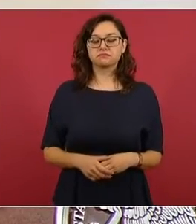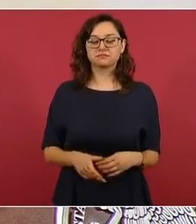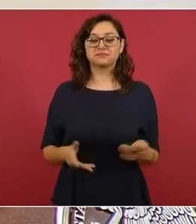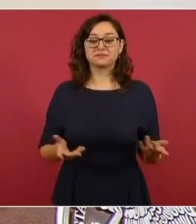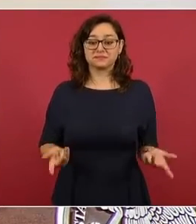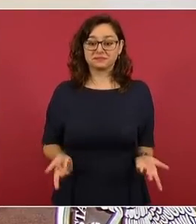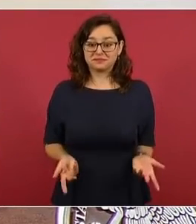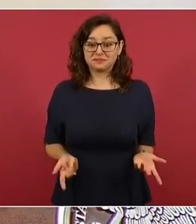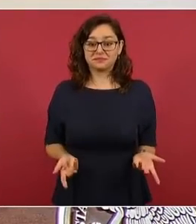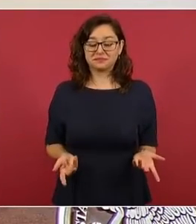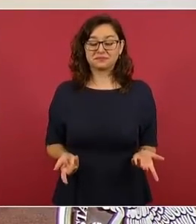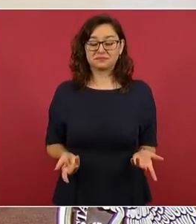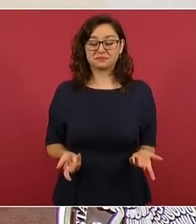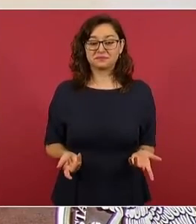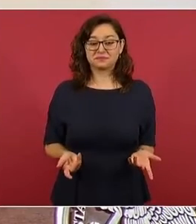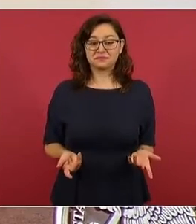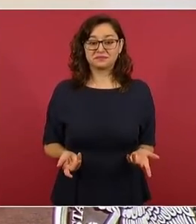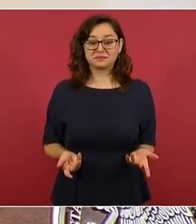tipo, ¿no?,